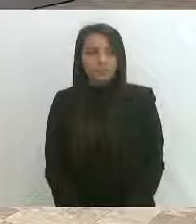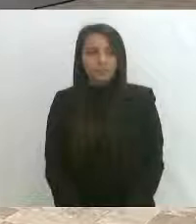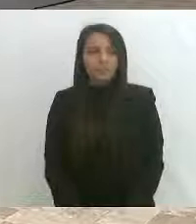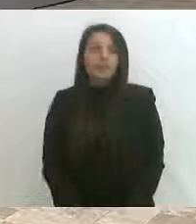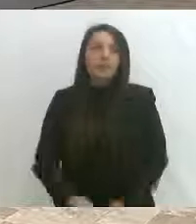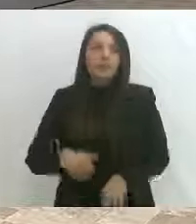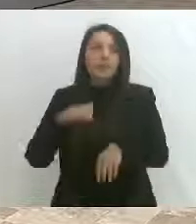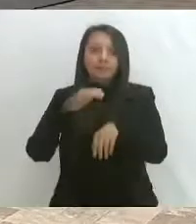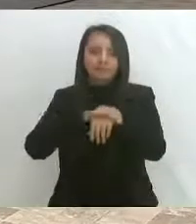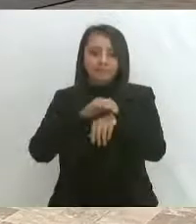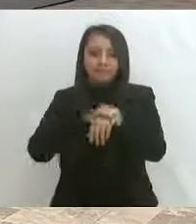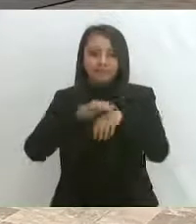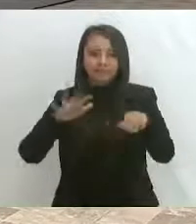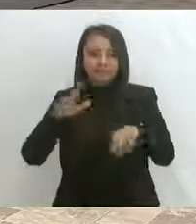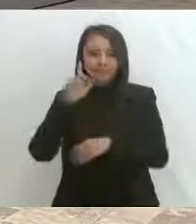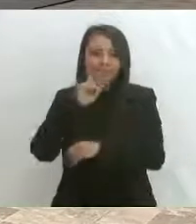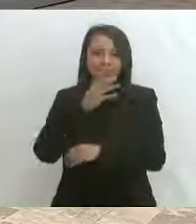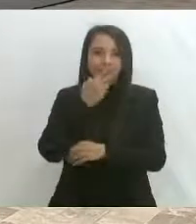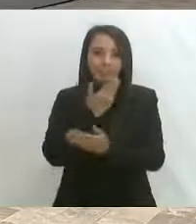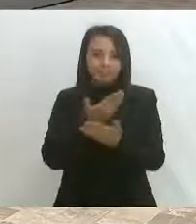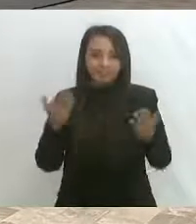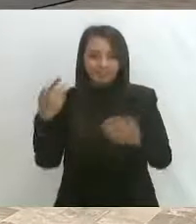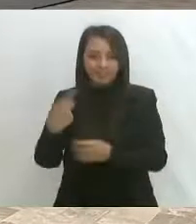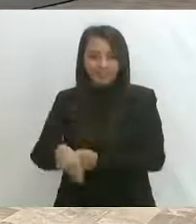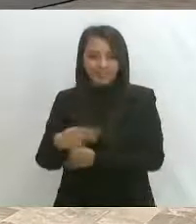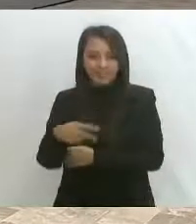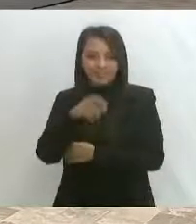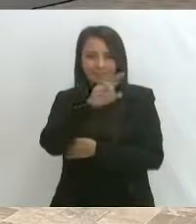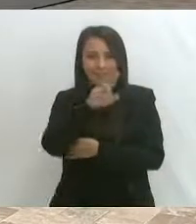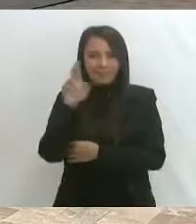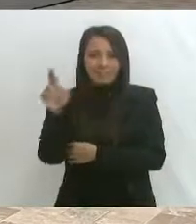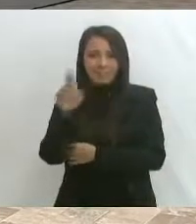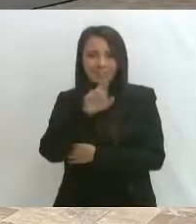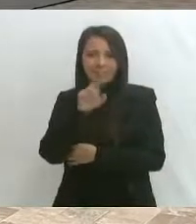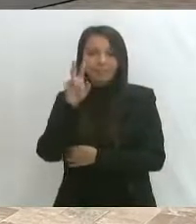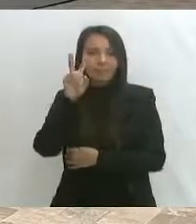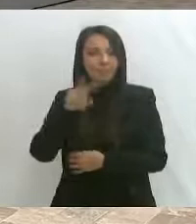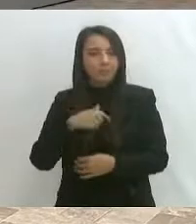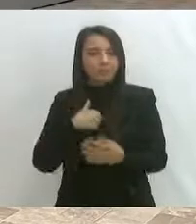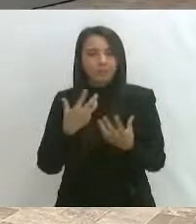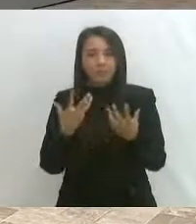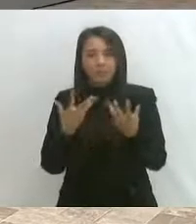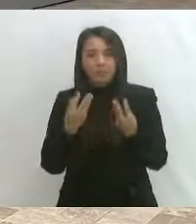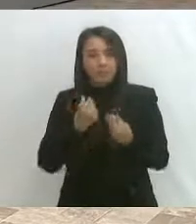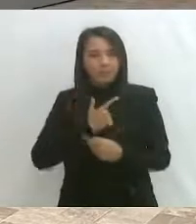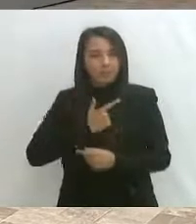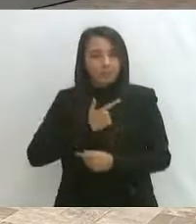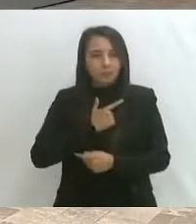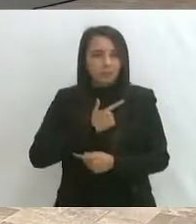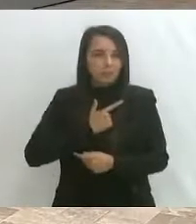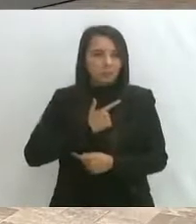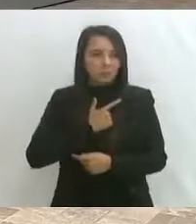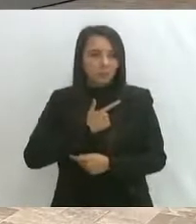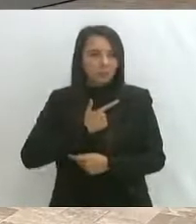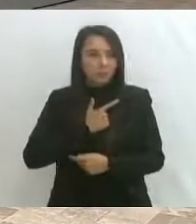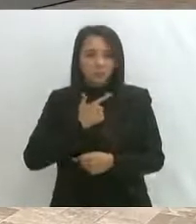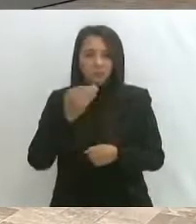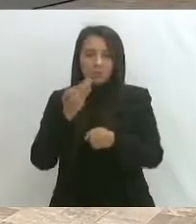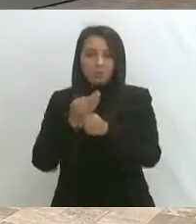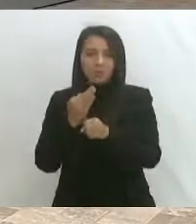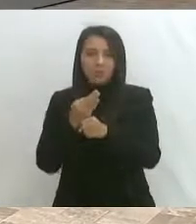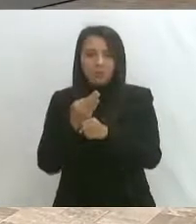Amigas, amigos de Rosarito, me da mucho gusto estar en